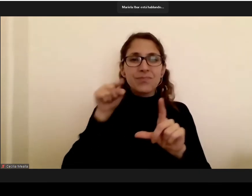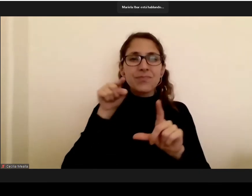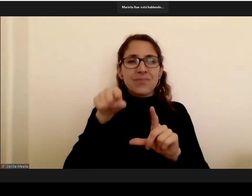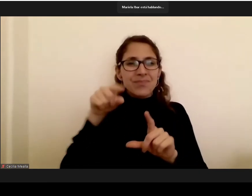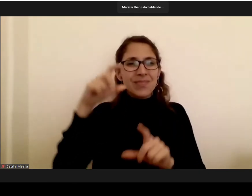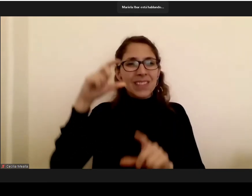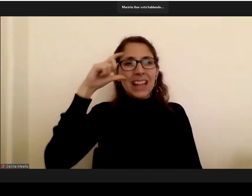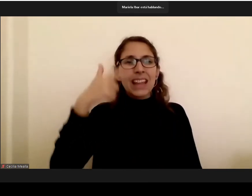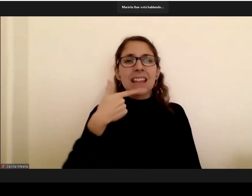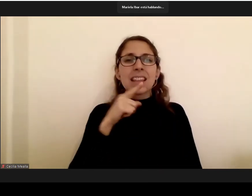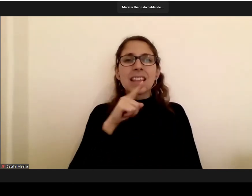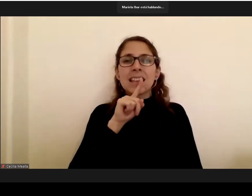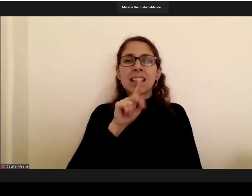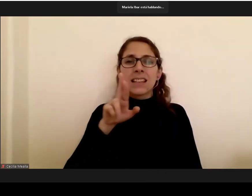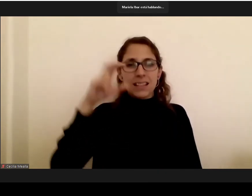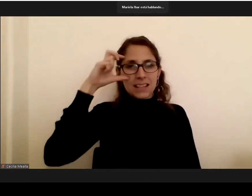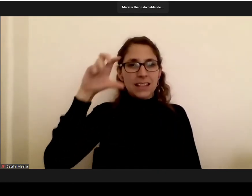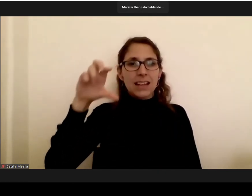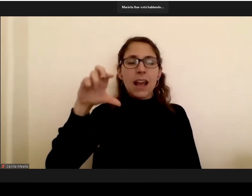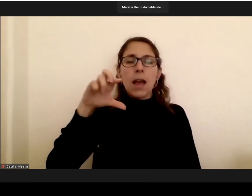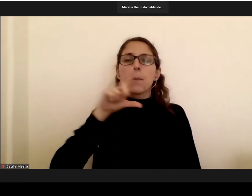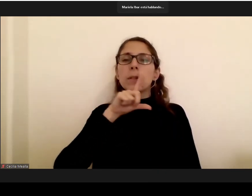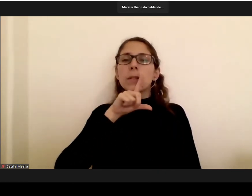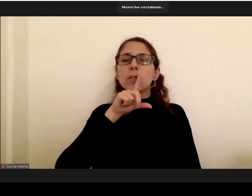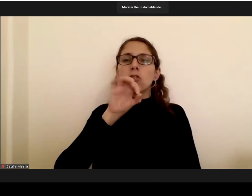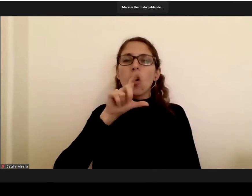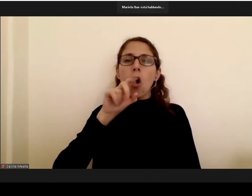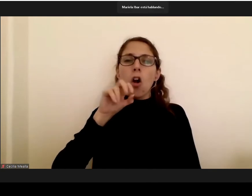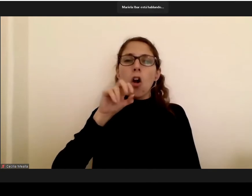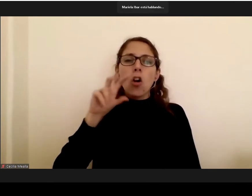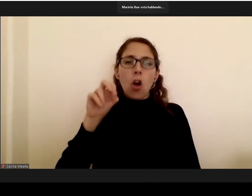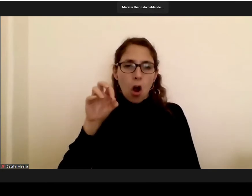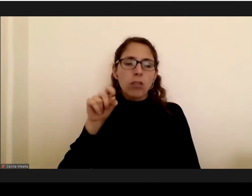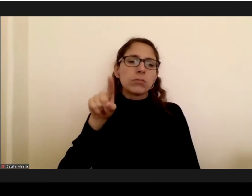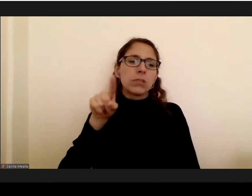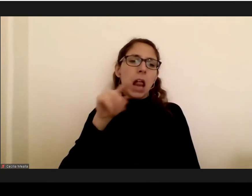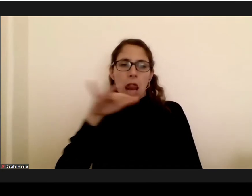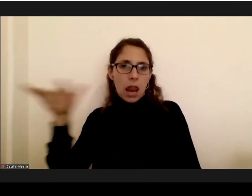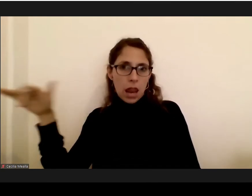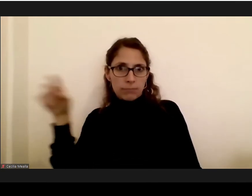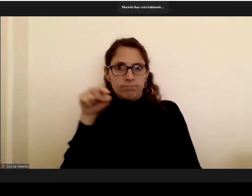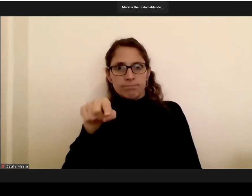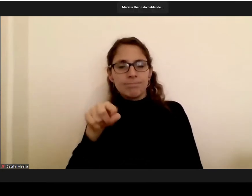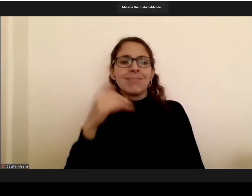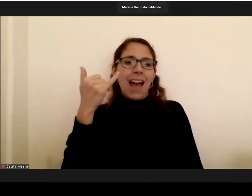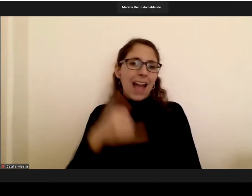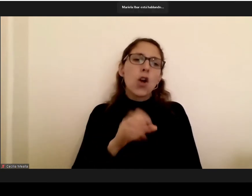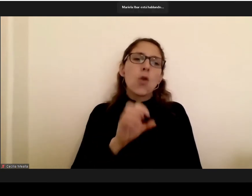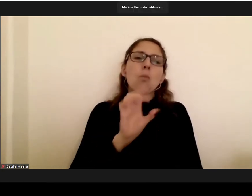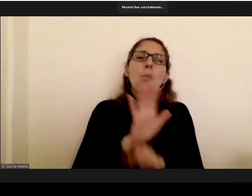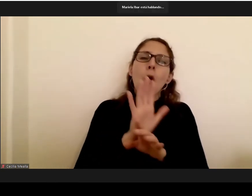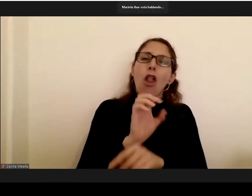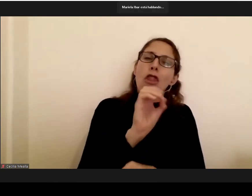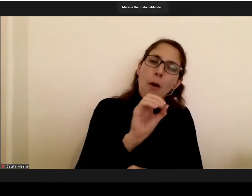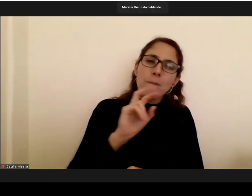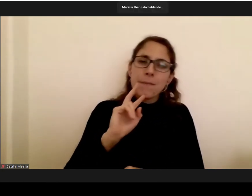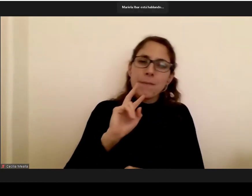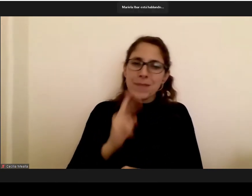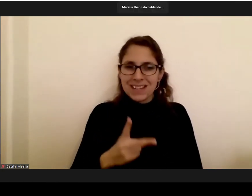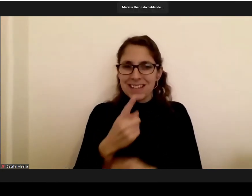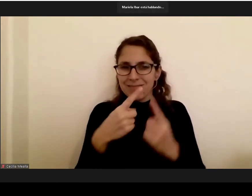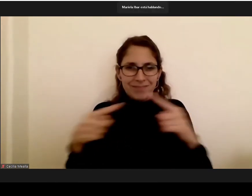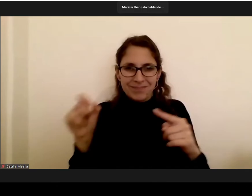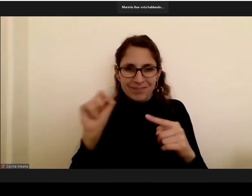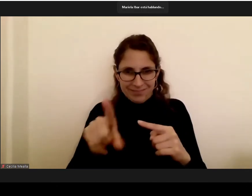digamos, el nombre y el apellido, o el género y la especie de la bacteria. Las bacterias se identifican